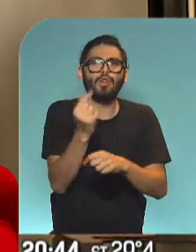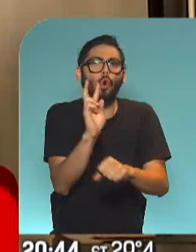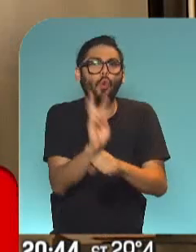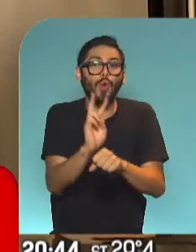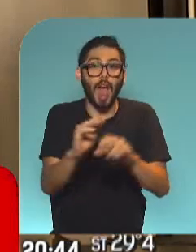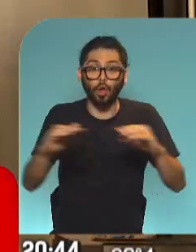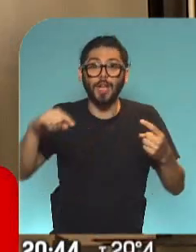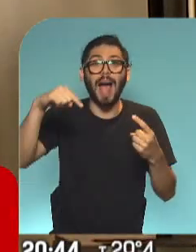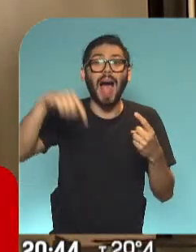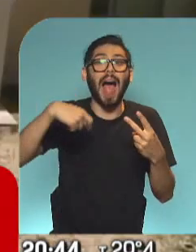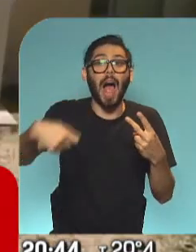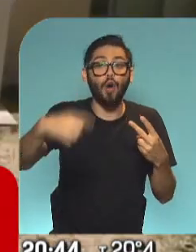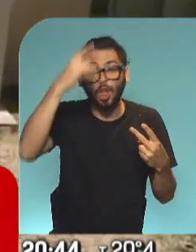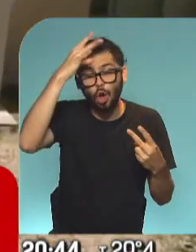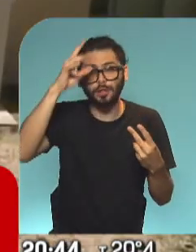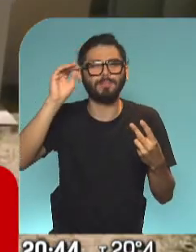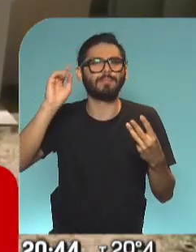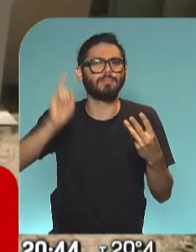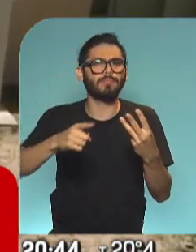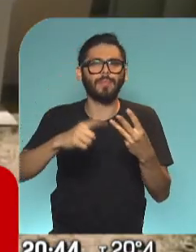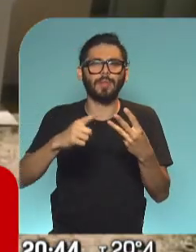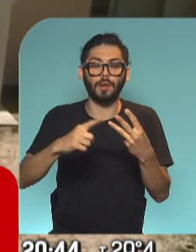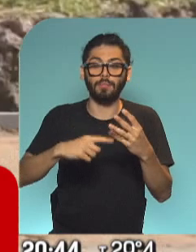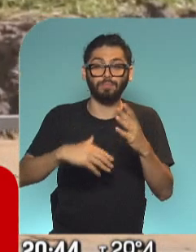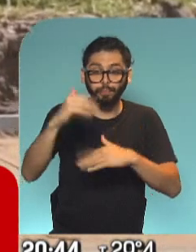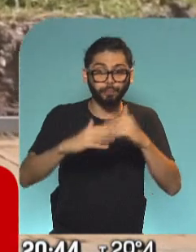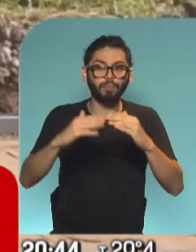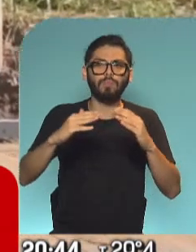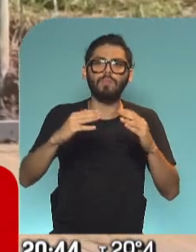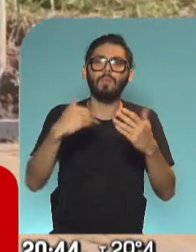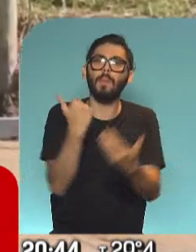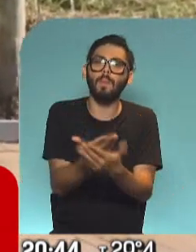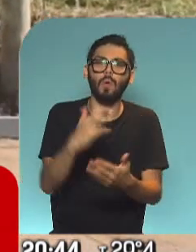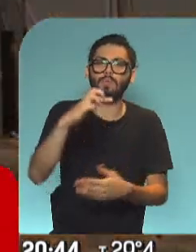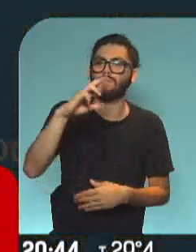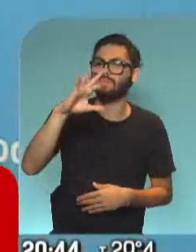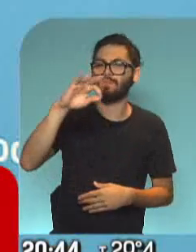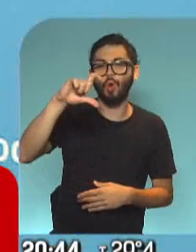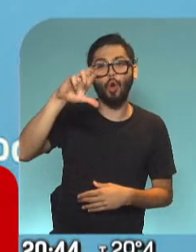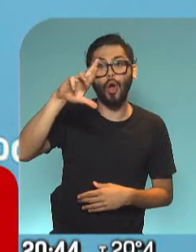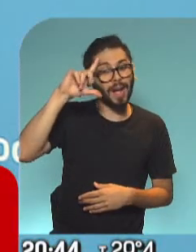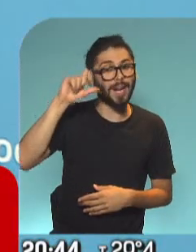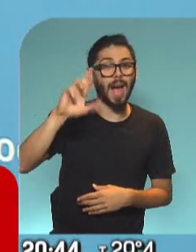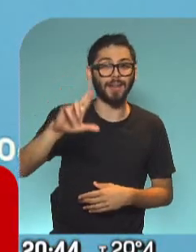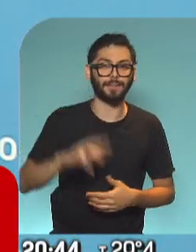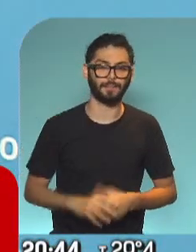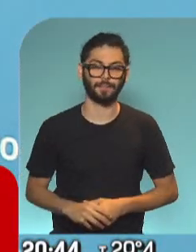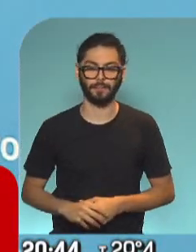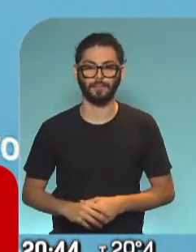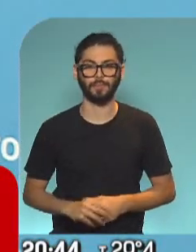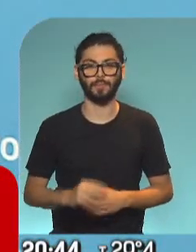ahora 12, y el relanzamiento del programa habitacional Procrear. Para poder mejorar el lugar donde viven, para